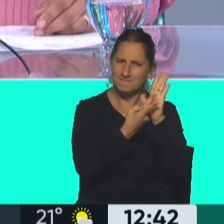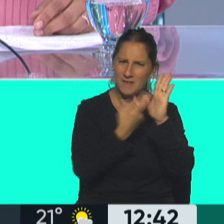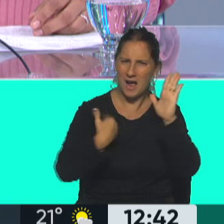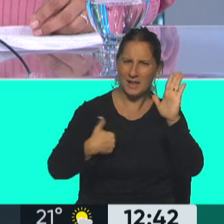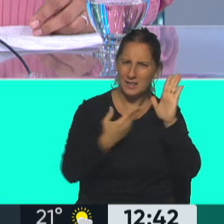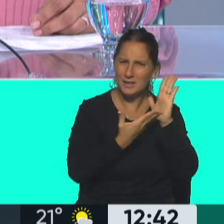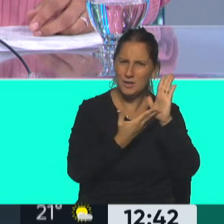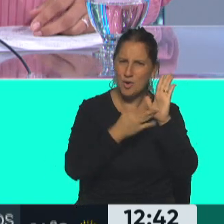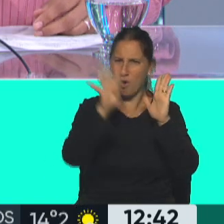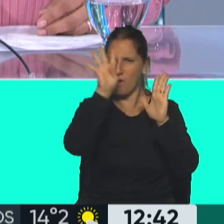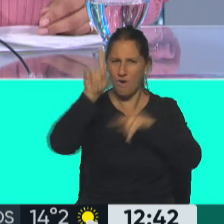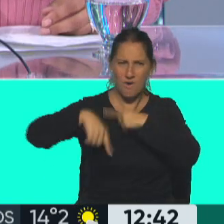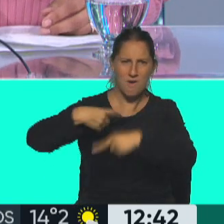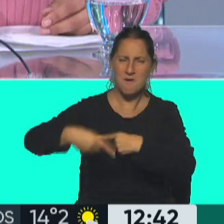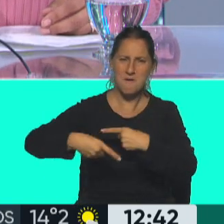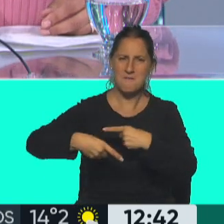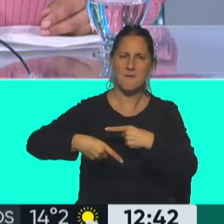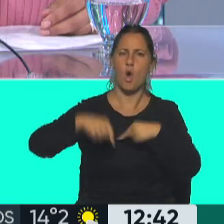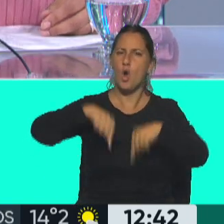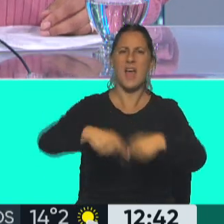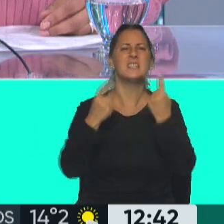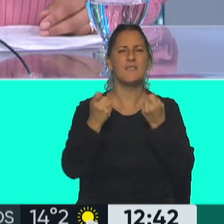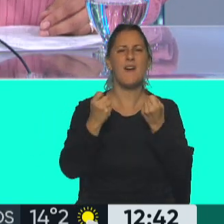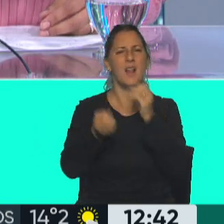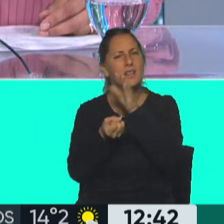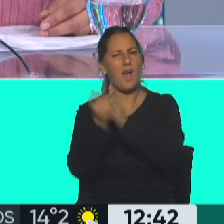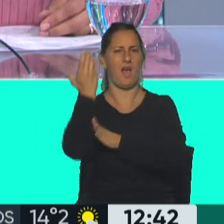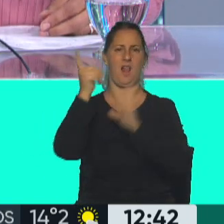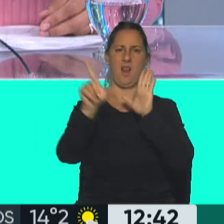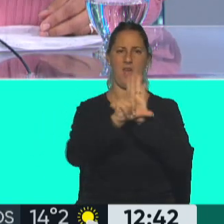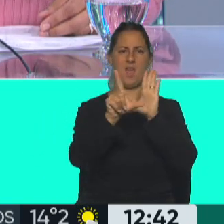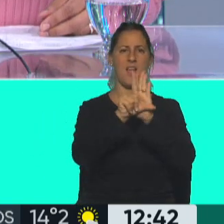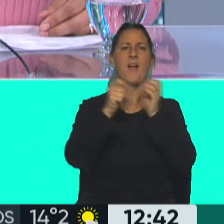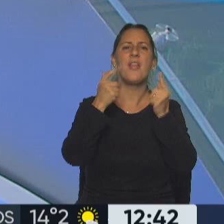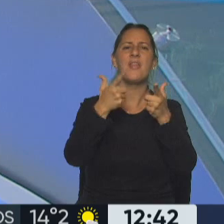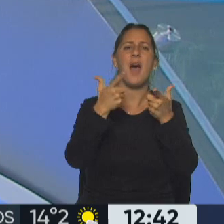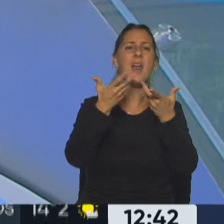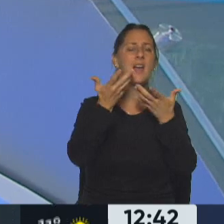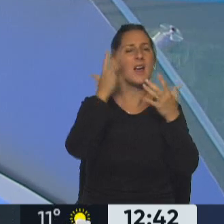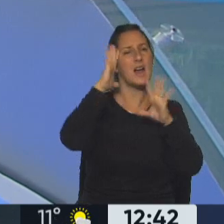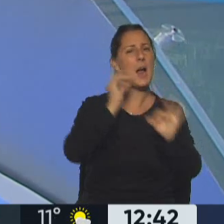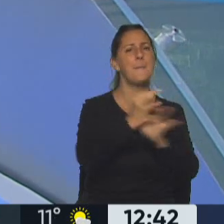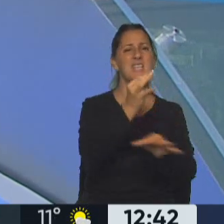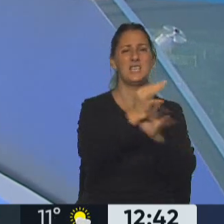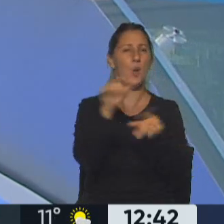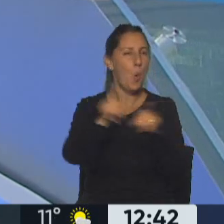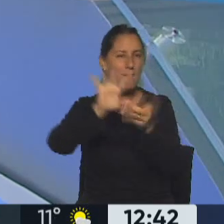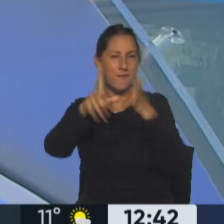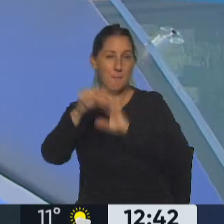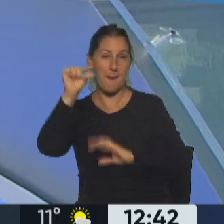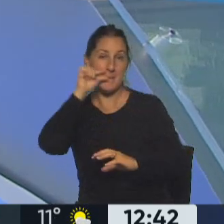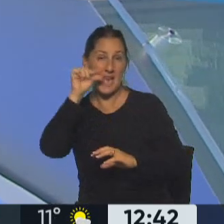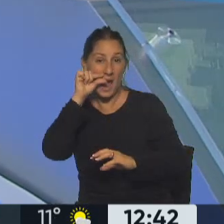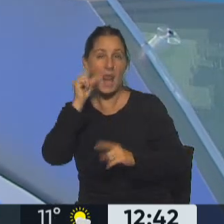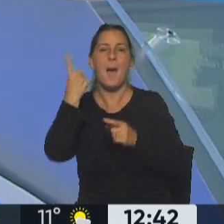Me parece que hoy más que nunca es necesario una ley para sobre capacitación al estilo Micaela pero sobre Capacitación en